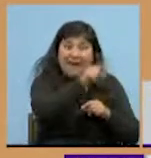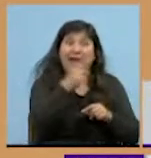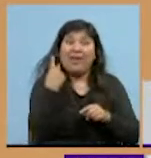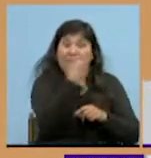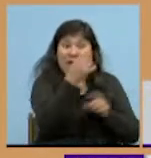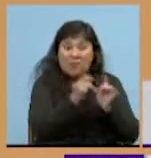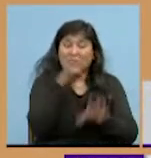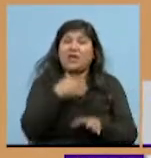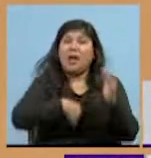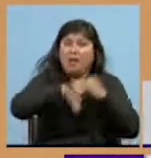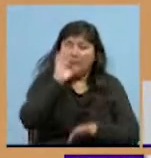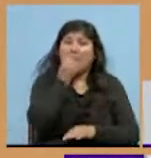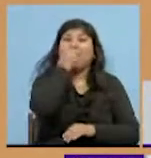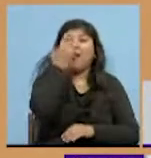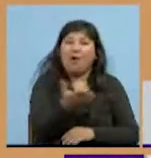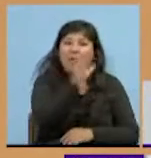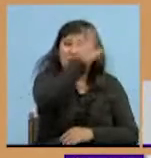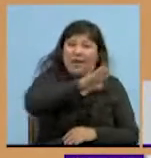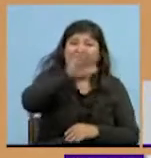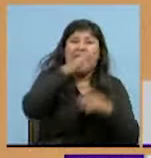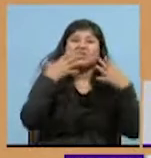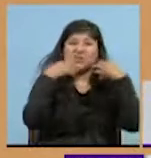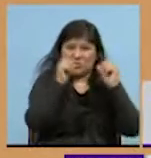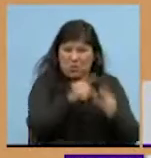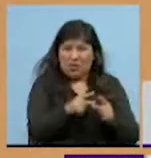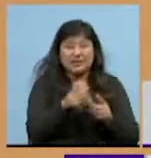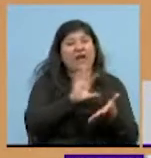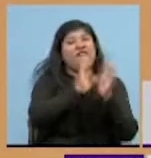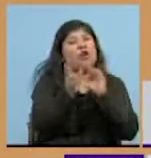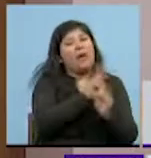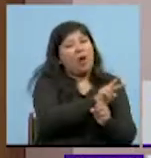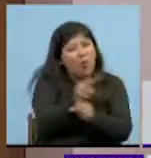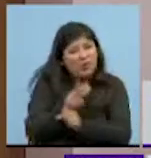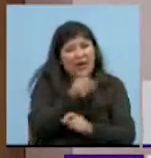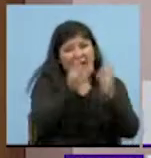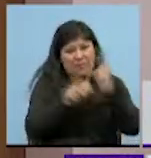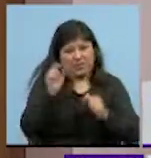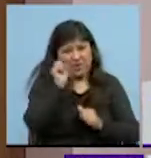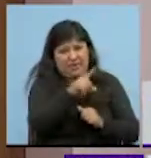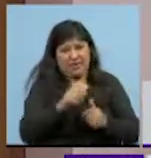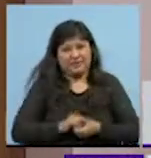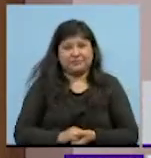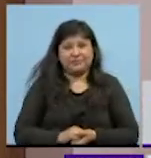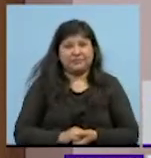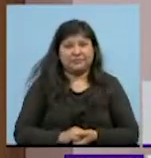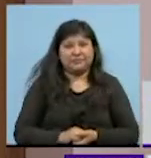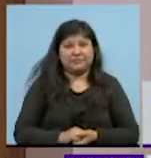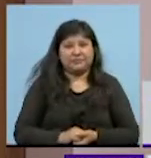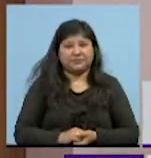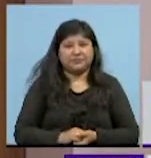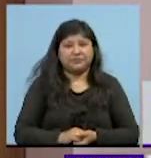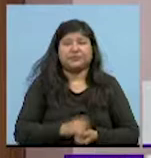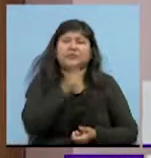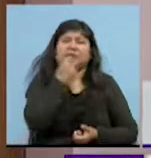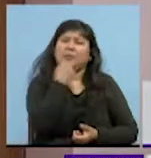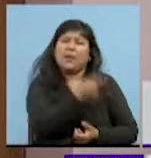estamos queriendo un poco proteger esa comunidad. ¿Cómo están con el tema ambulancia? Si hay una urgencia, directamente se